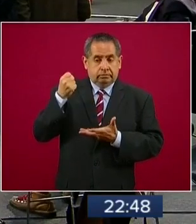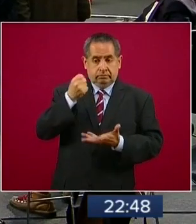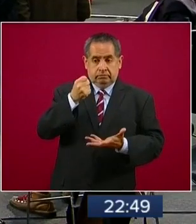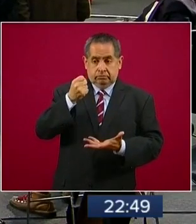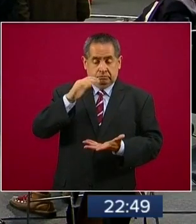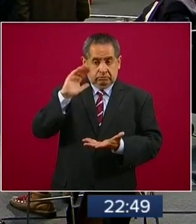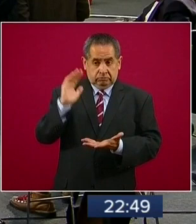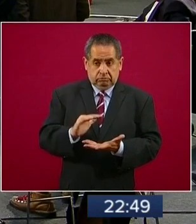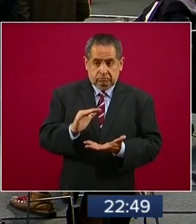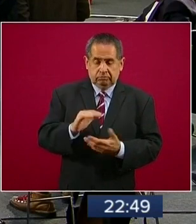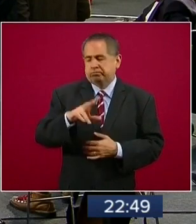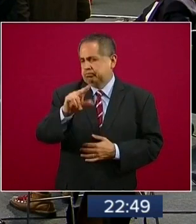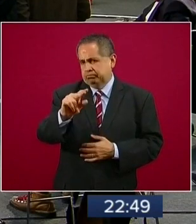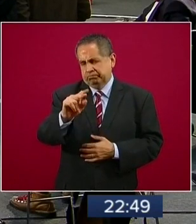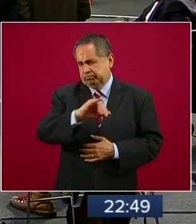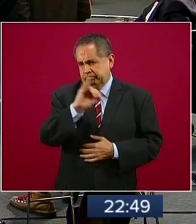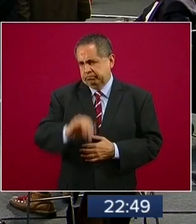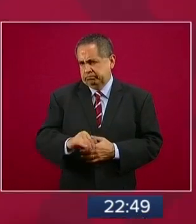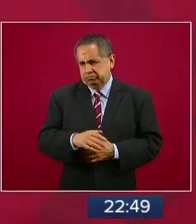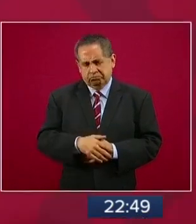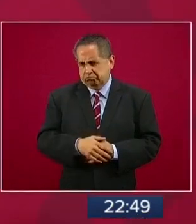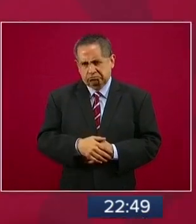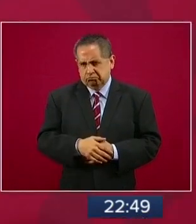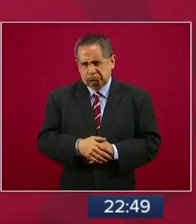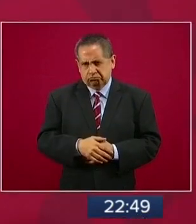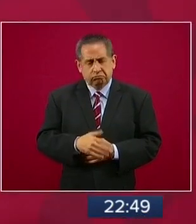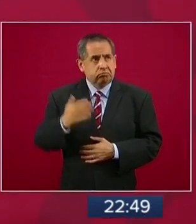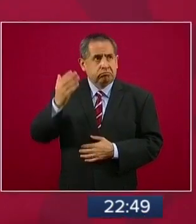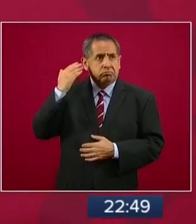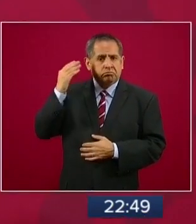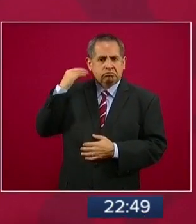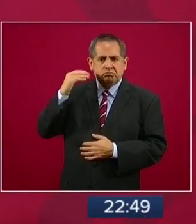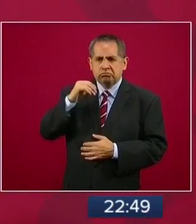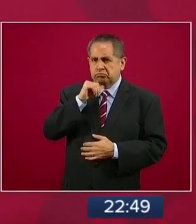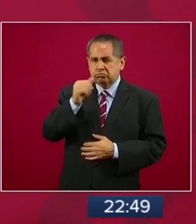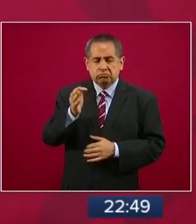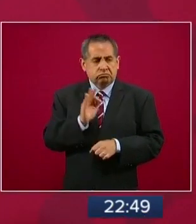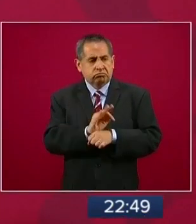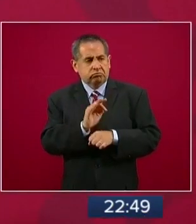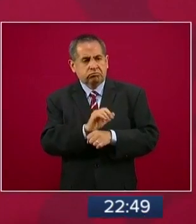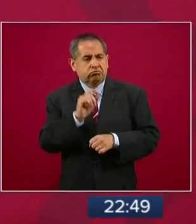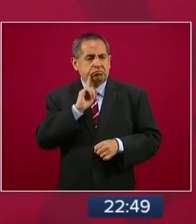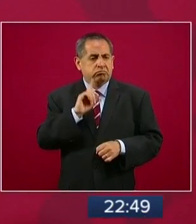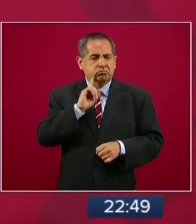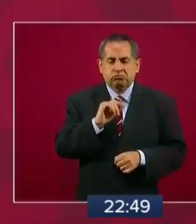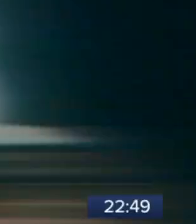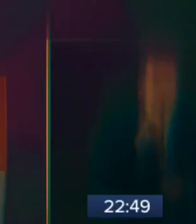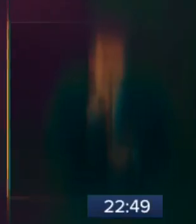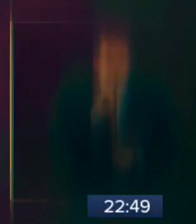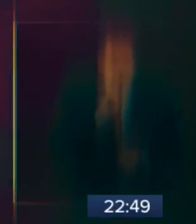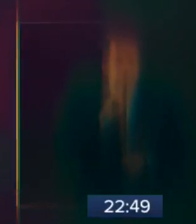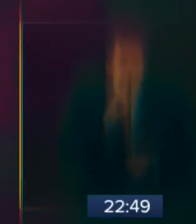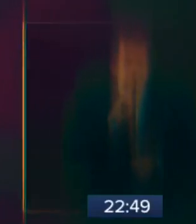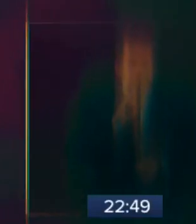presupuesto, nunca se había protegido tanto a las mujeres de México.